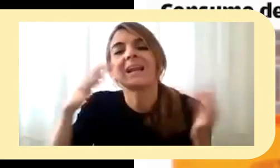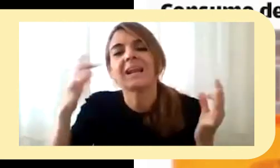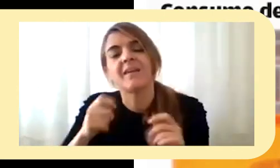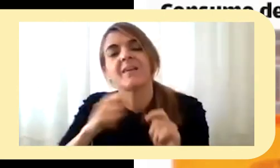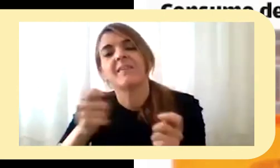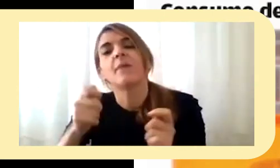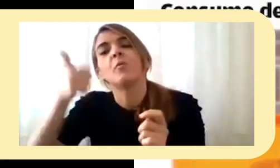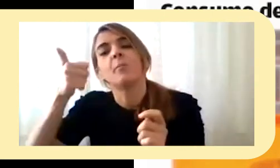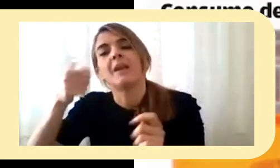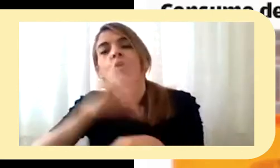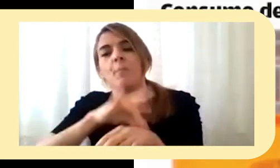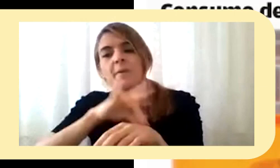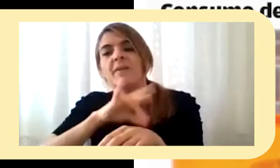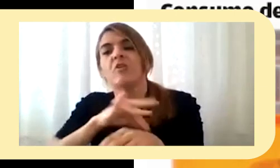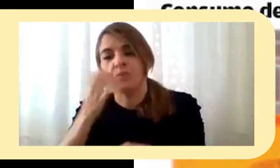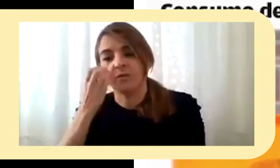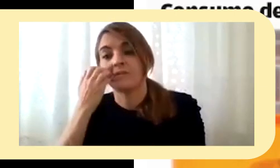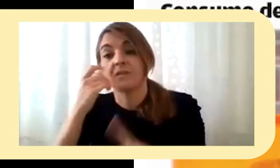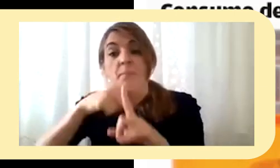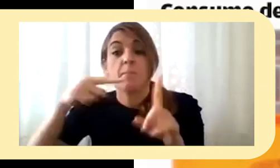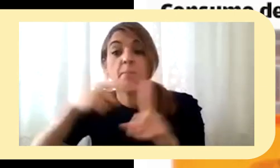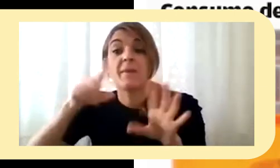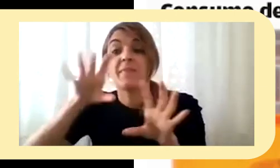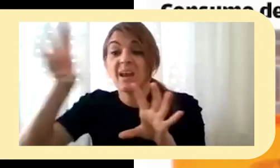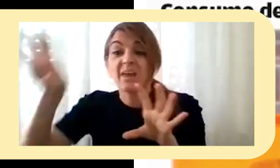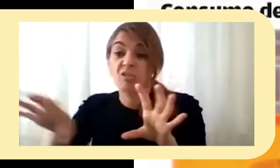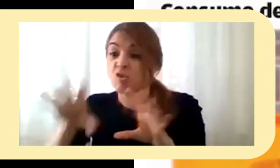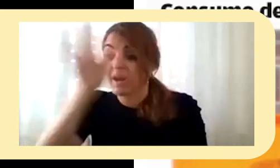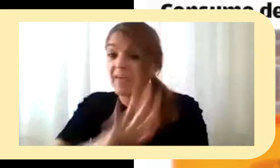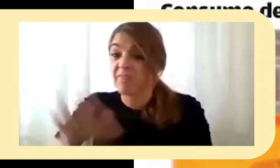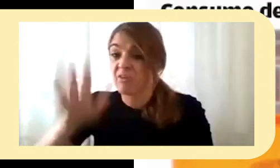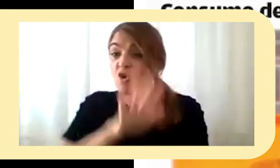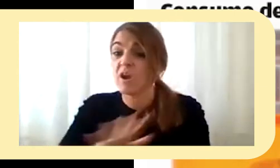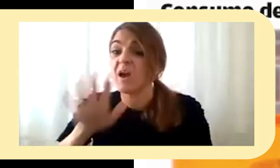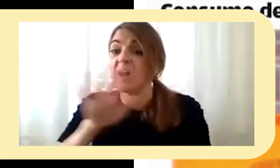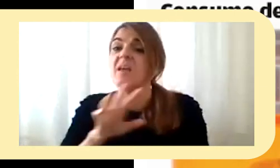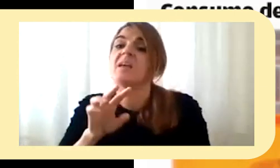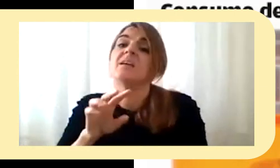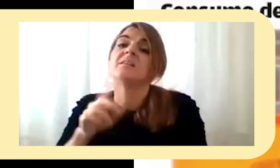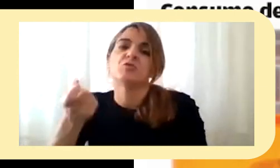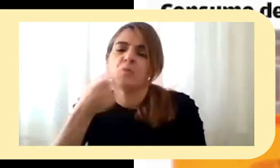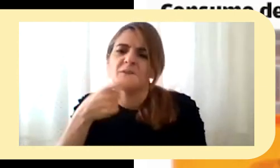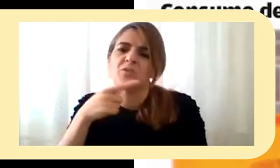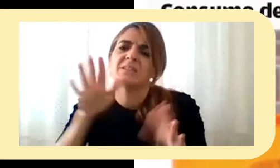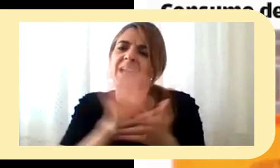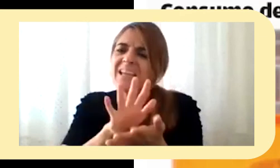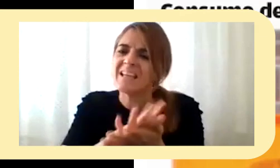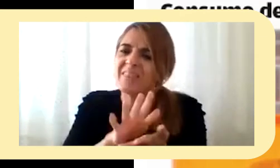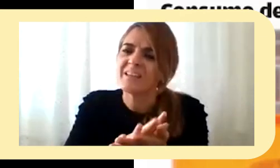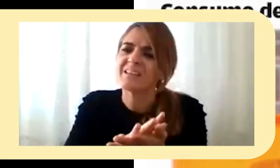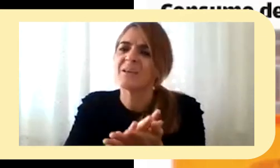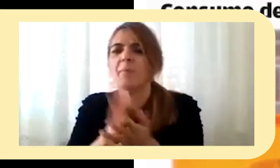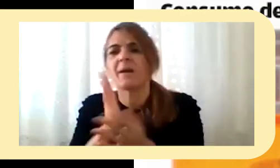media nacional de 16,8% de población tomando tranquilizantes, relajantes y pastillas para dormir y un 7%